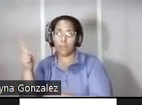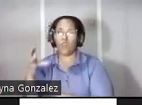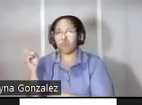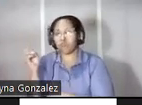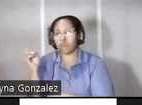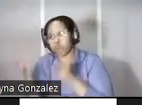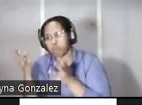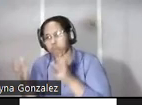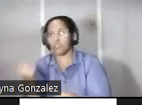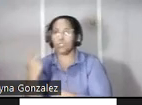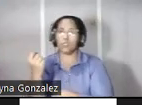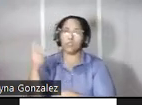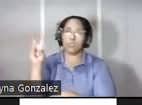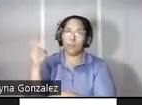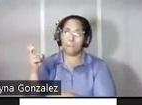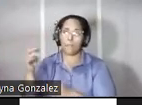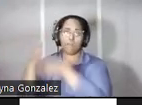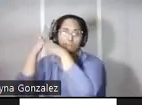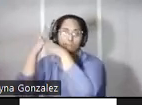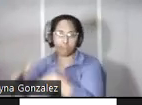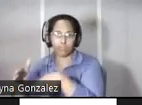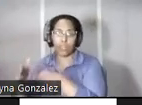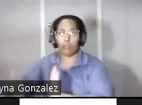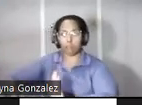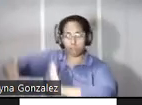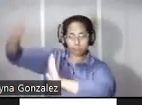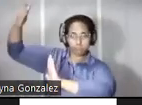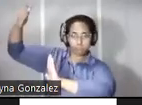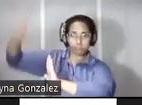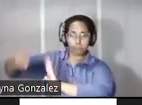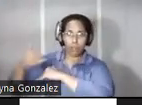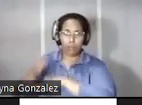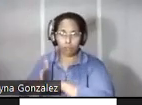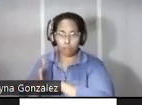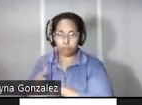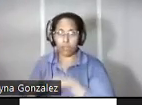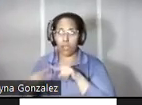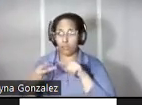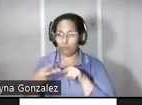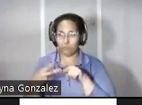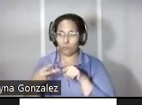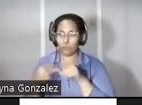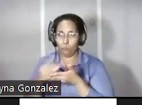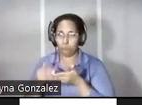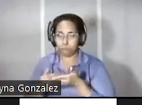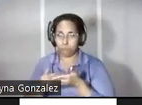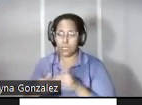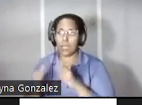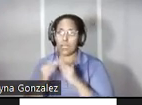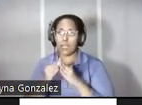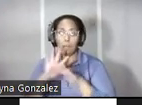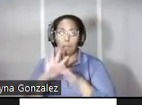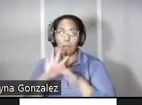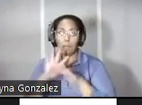o 12 pies y estaba dividida por un seto o pared de madera en solo 2 secciones. Esa era la